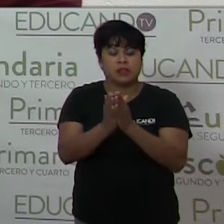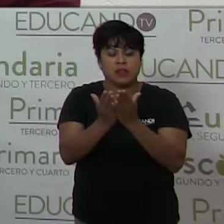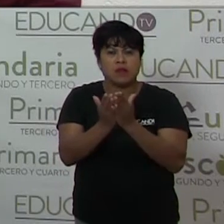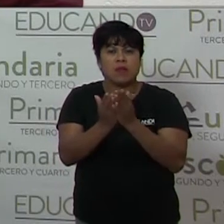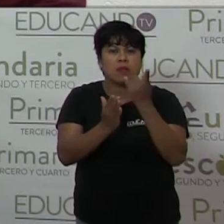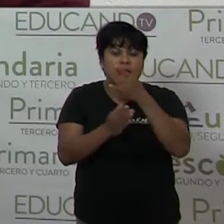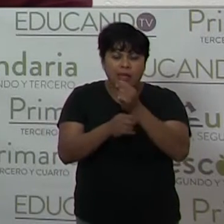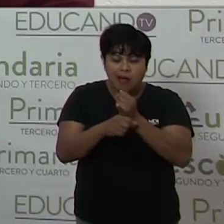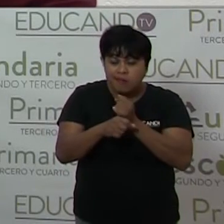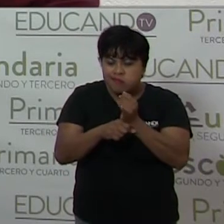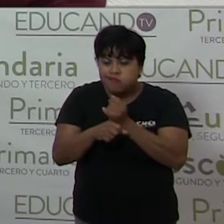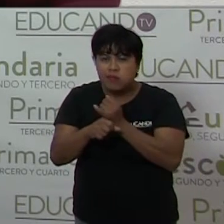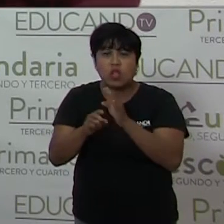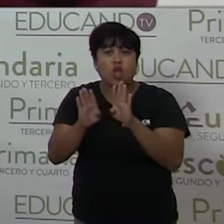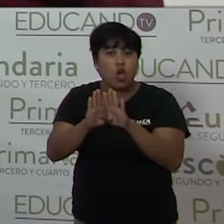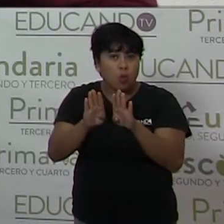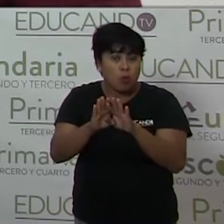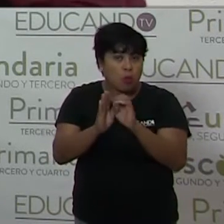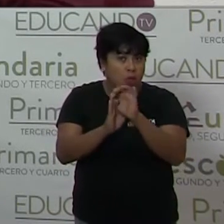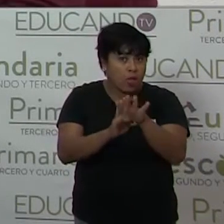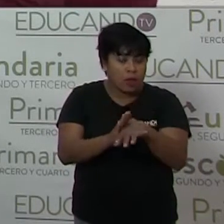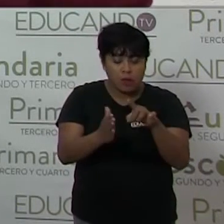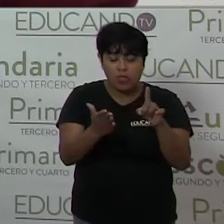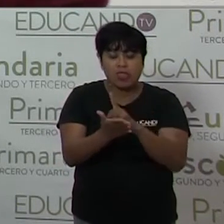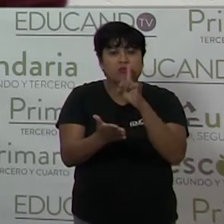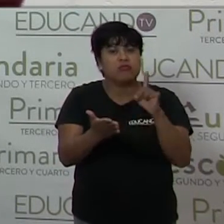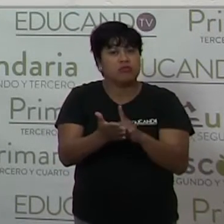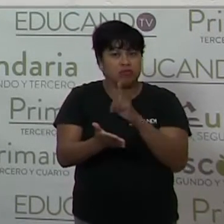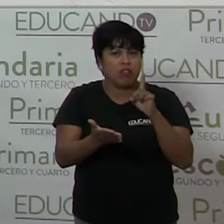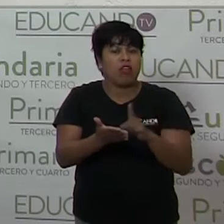libros de consulta como los diccionarios